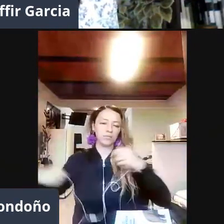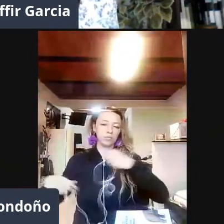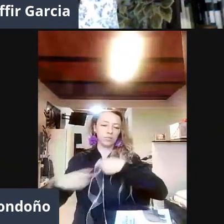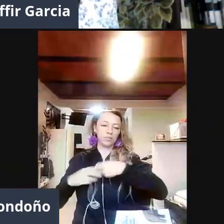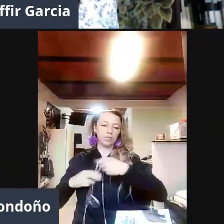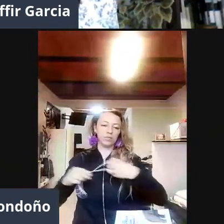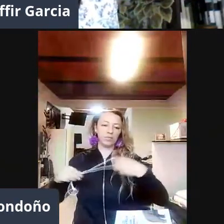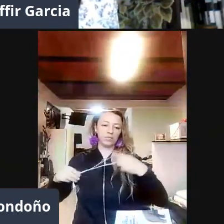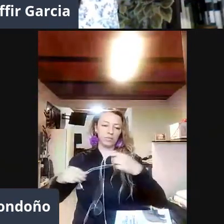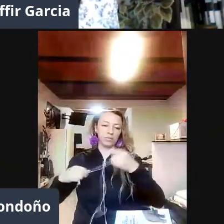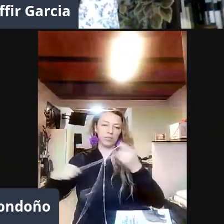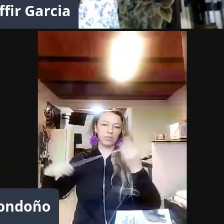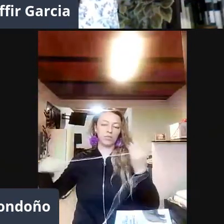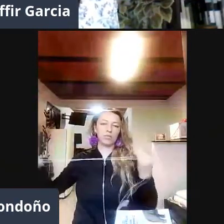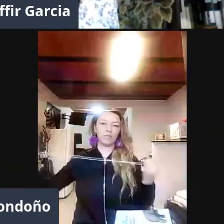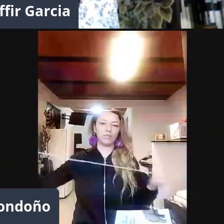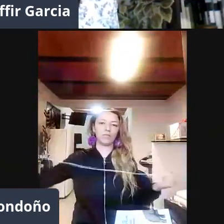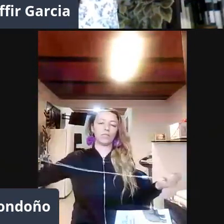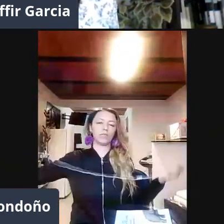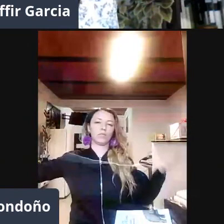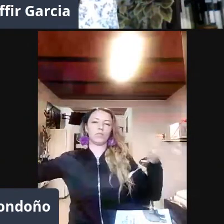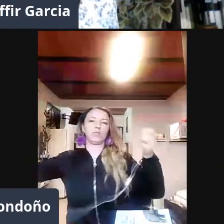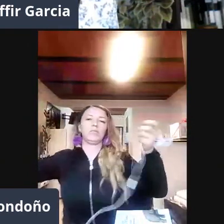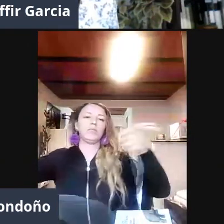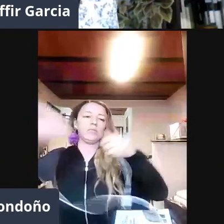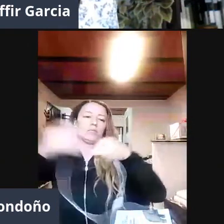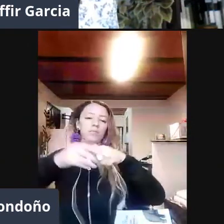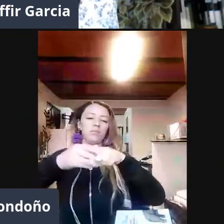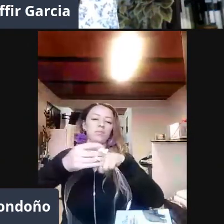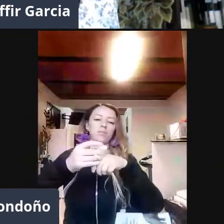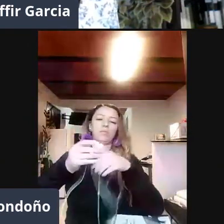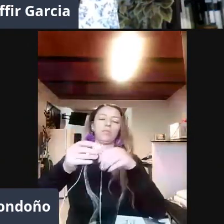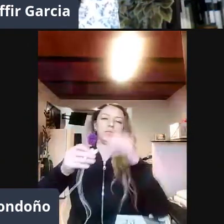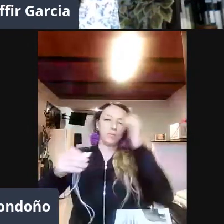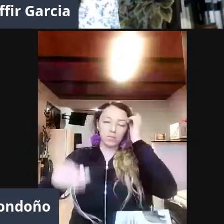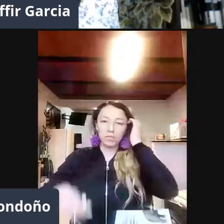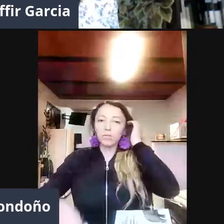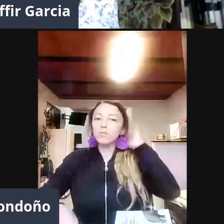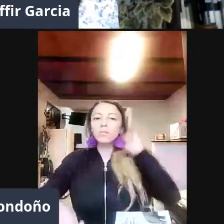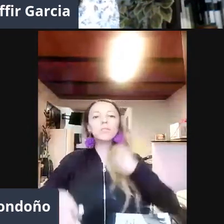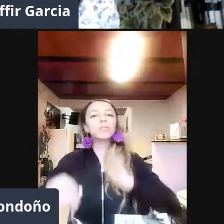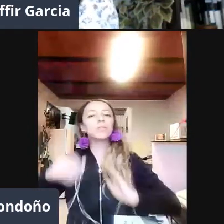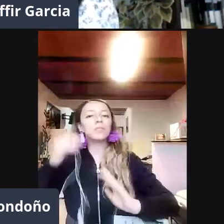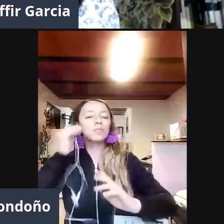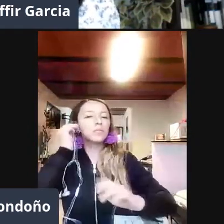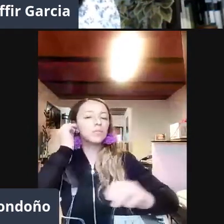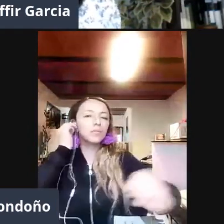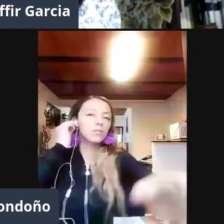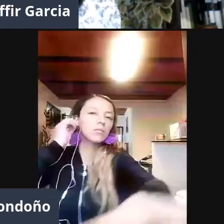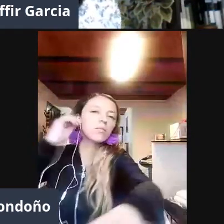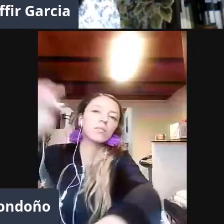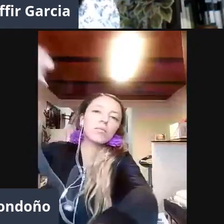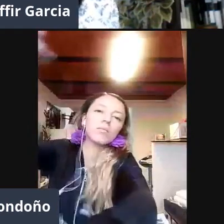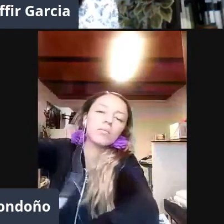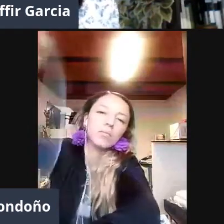en la última presentación de libertad de las calles aire está maquillando